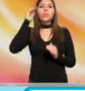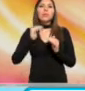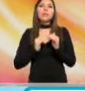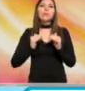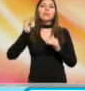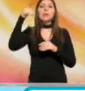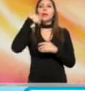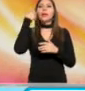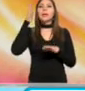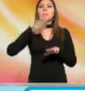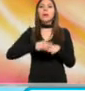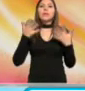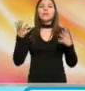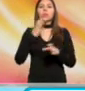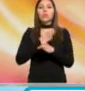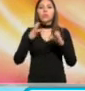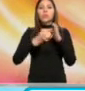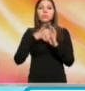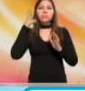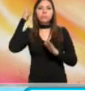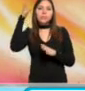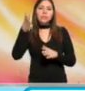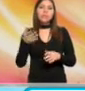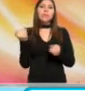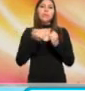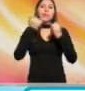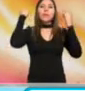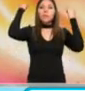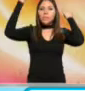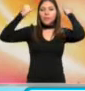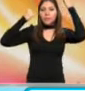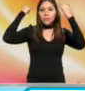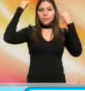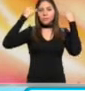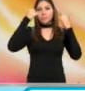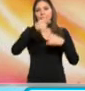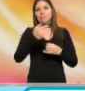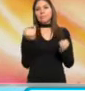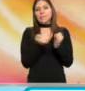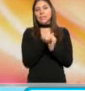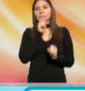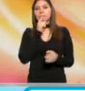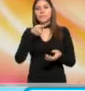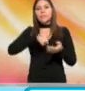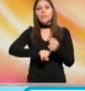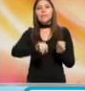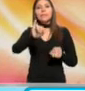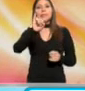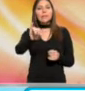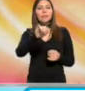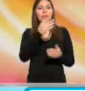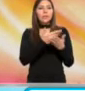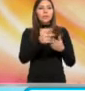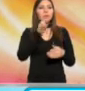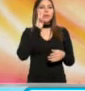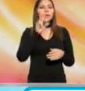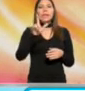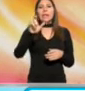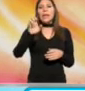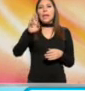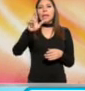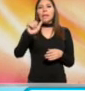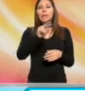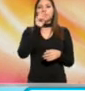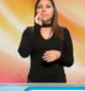lo grande, también de estar en la parte como de la imaginación y la creatividad. Acuérdense que sí, nosotros vemos las letras como un